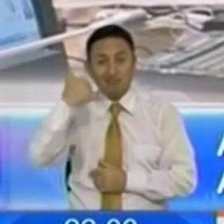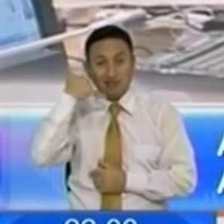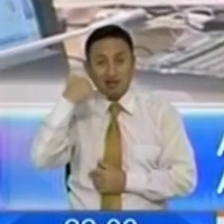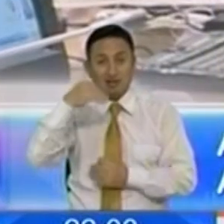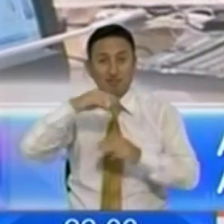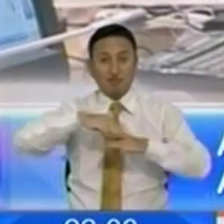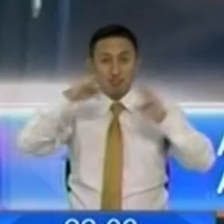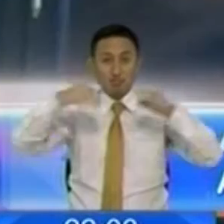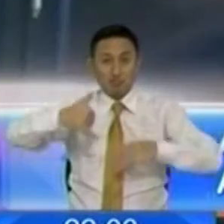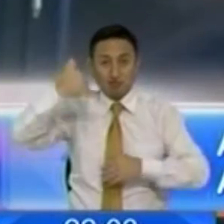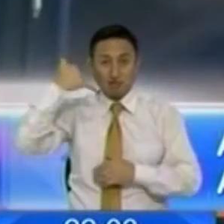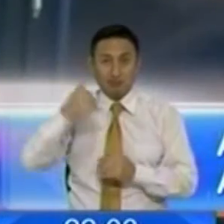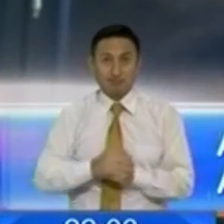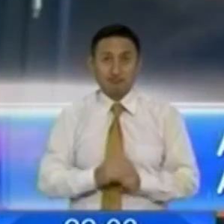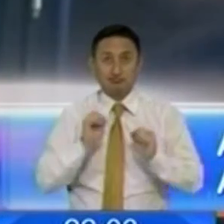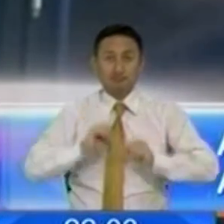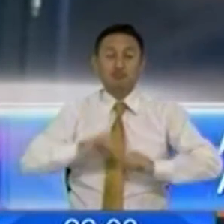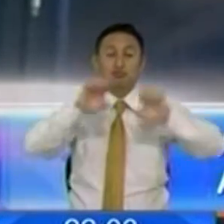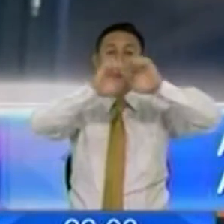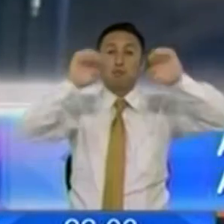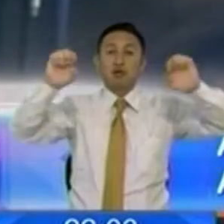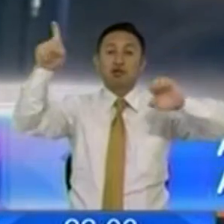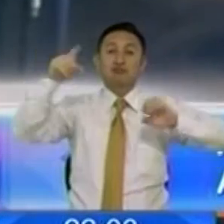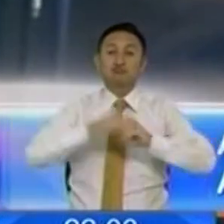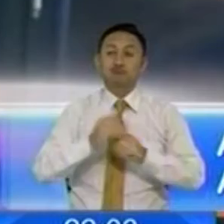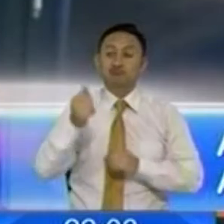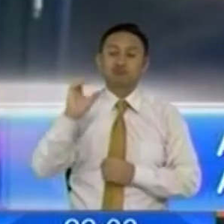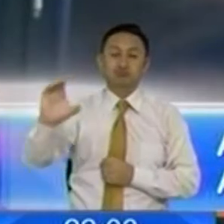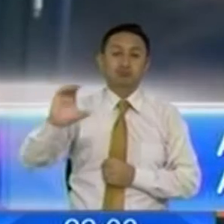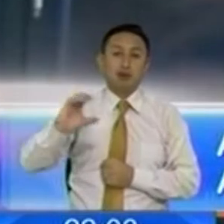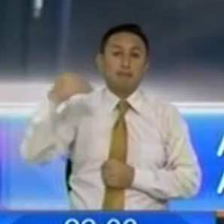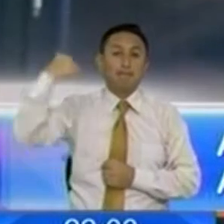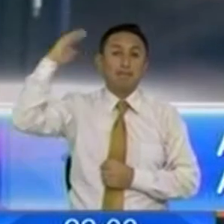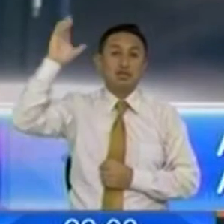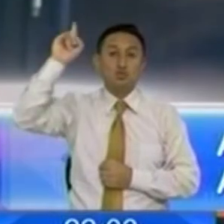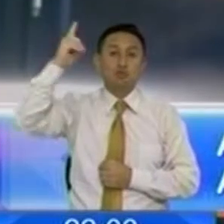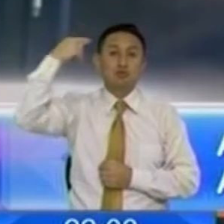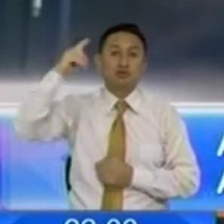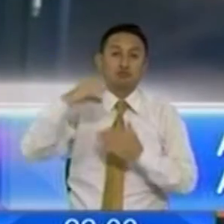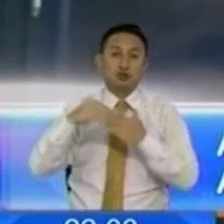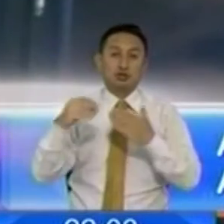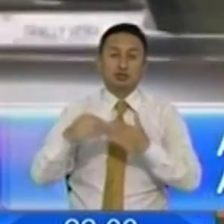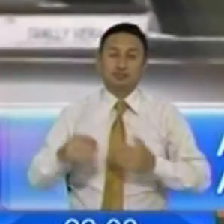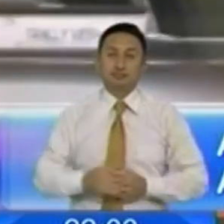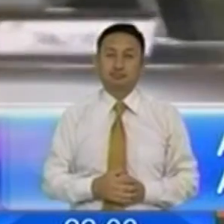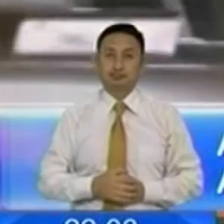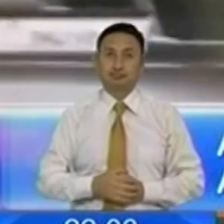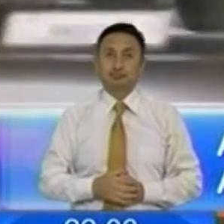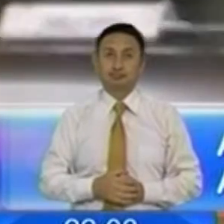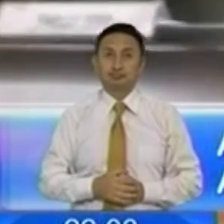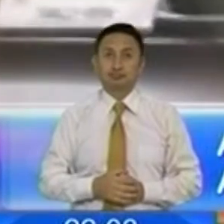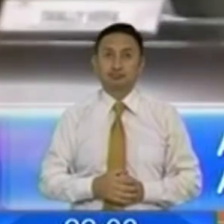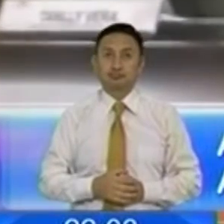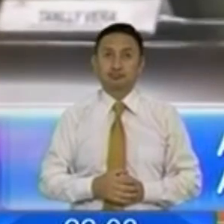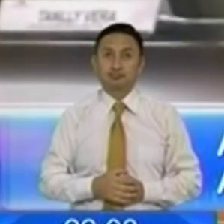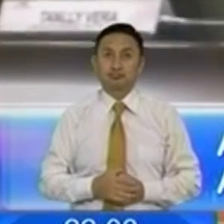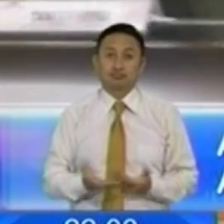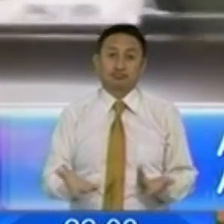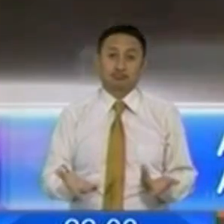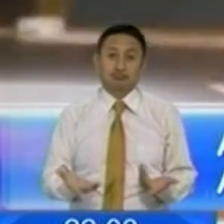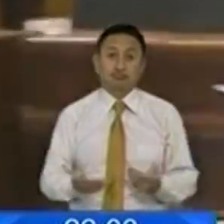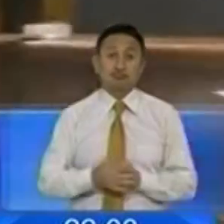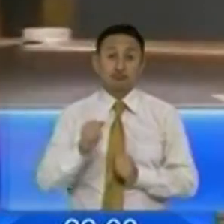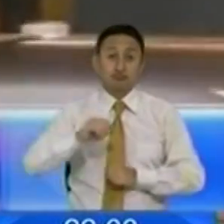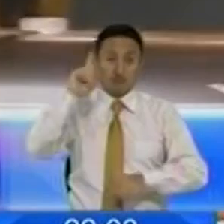y contribución especial de empresas que tengan ingresos brutos superiores a $1 millón. ¿Cómo no estar de acuerdo